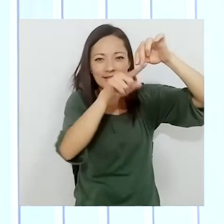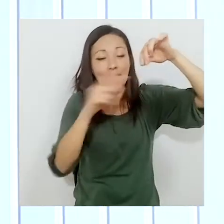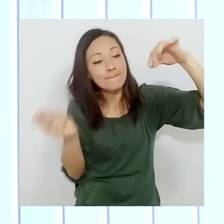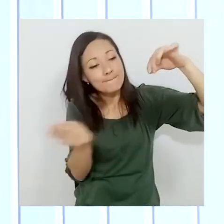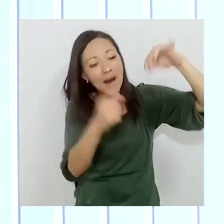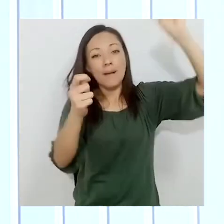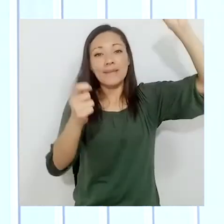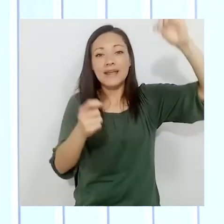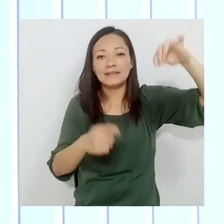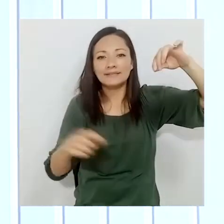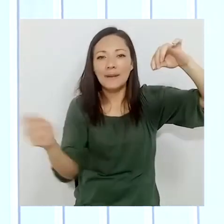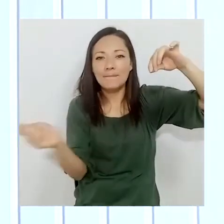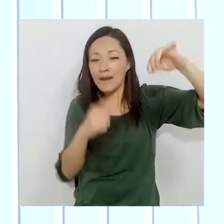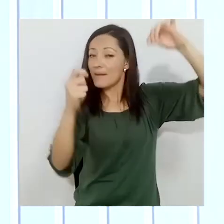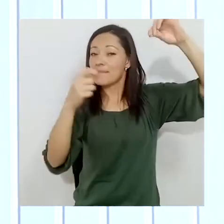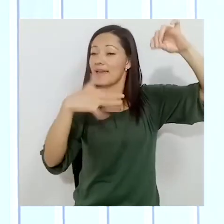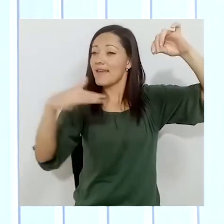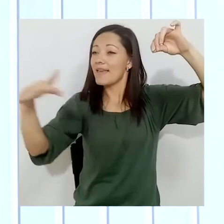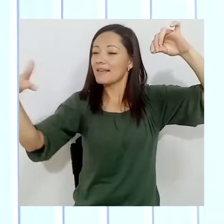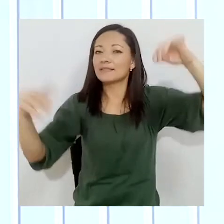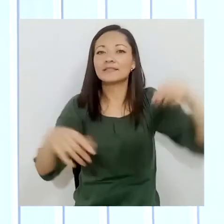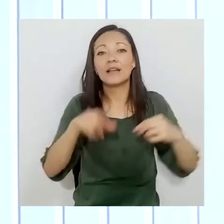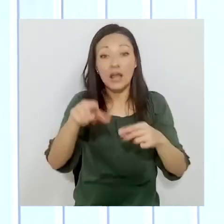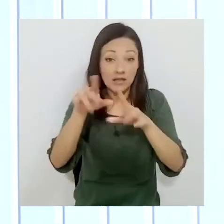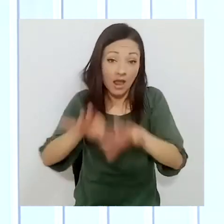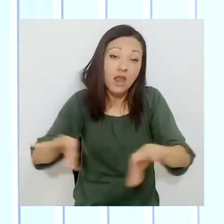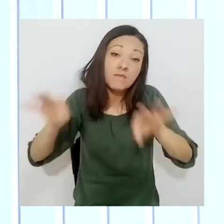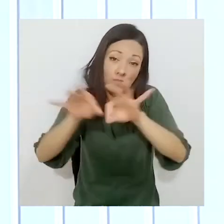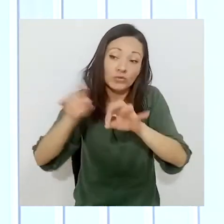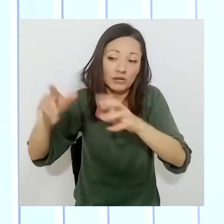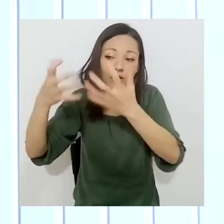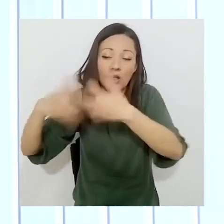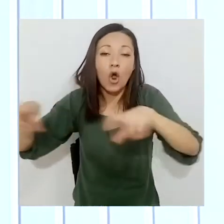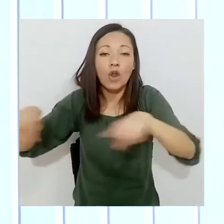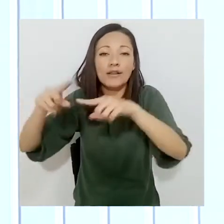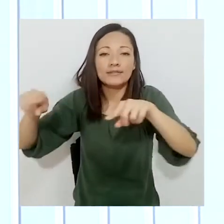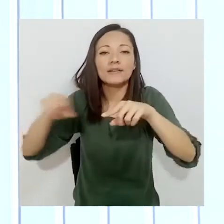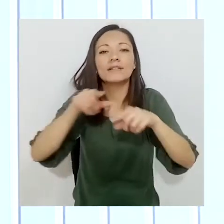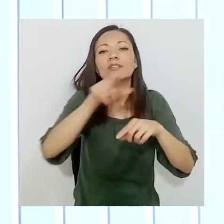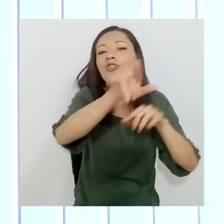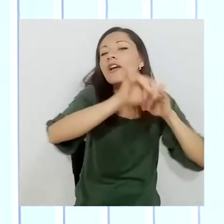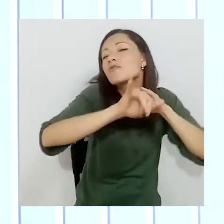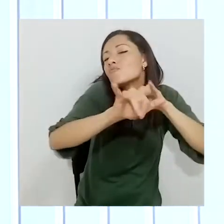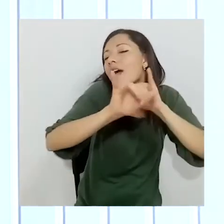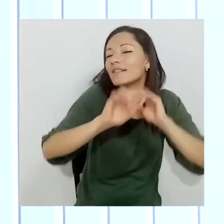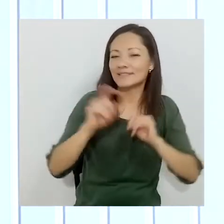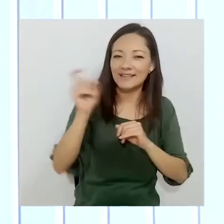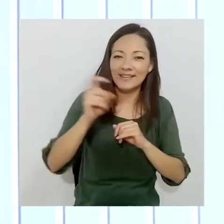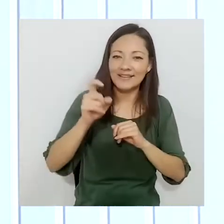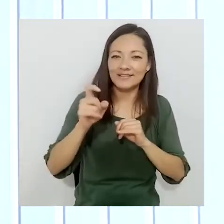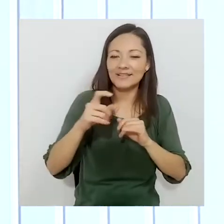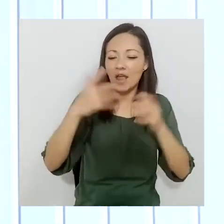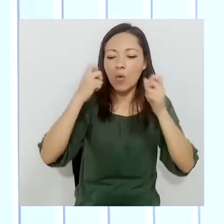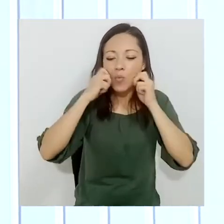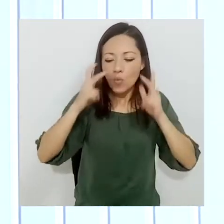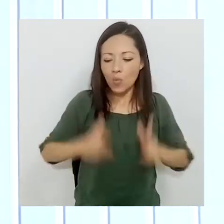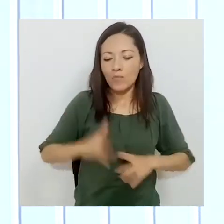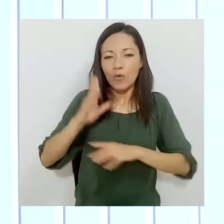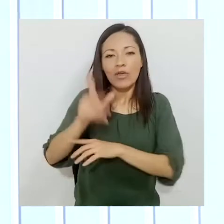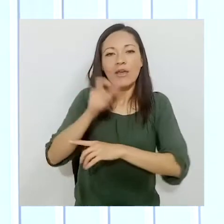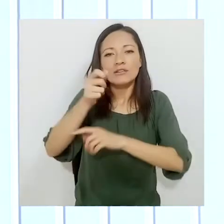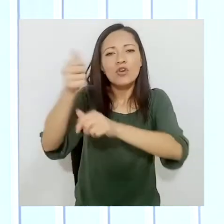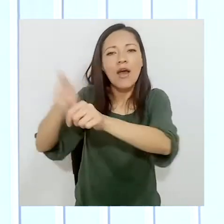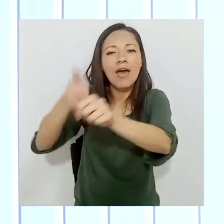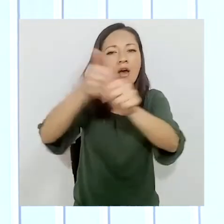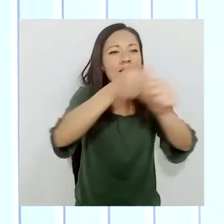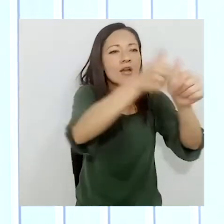es importante, por eso está en la sinfónica ese triangulito. Se necesita. Y que cuando suene su